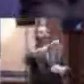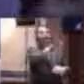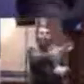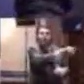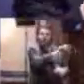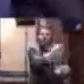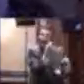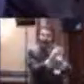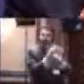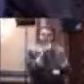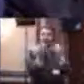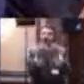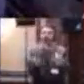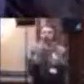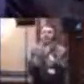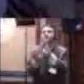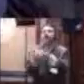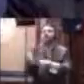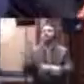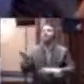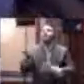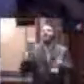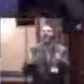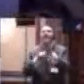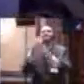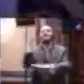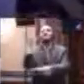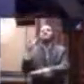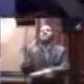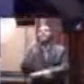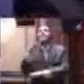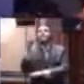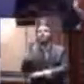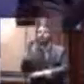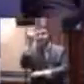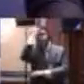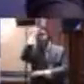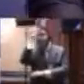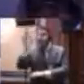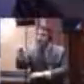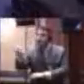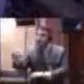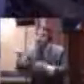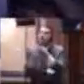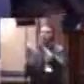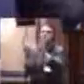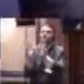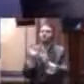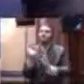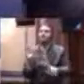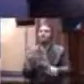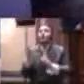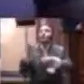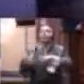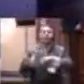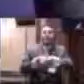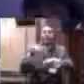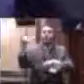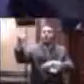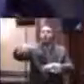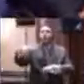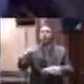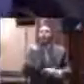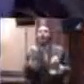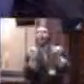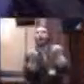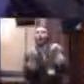asambleas, reuniones en presencia de la autoridad electoral que dé fe de que eso tiene